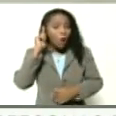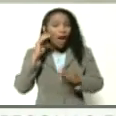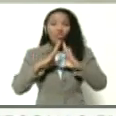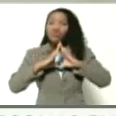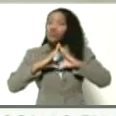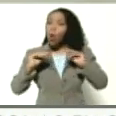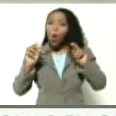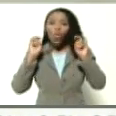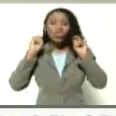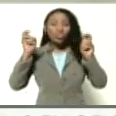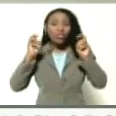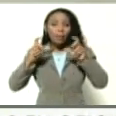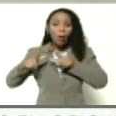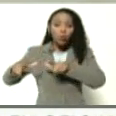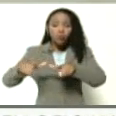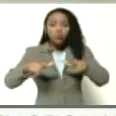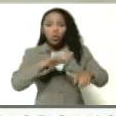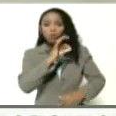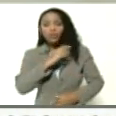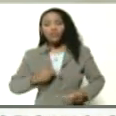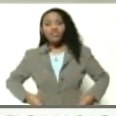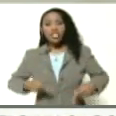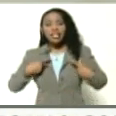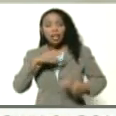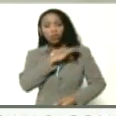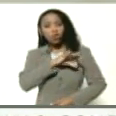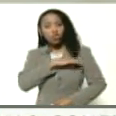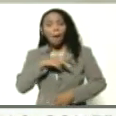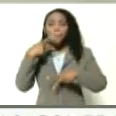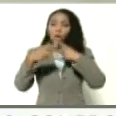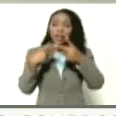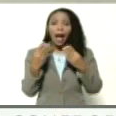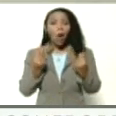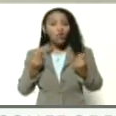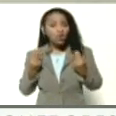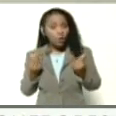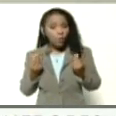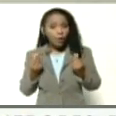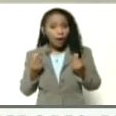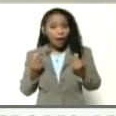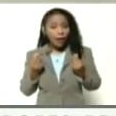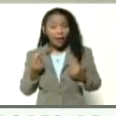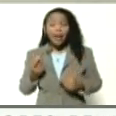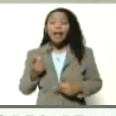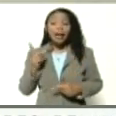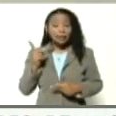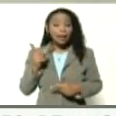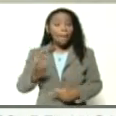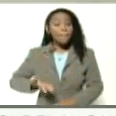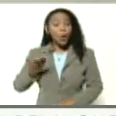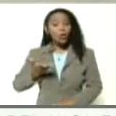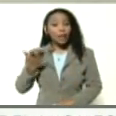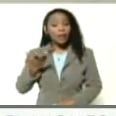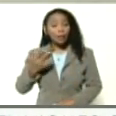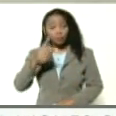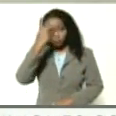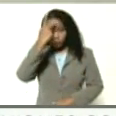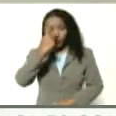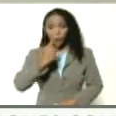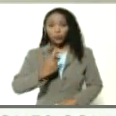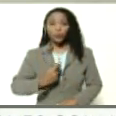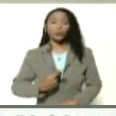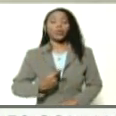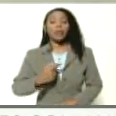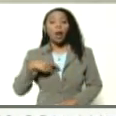las áreas de la vida social, política y económica es un imperativo moral de la